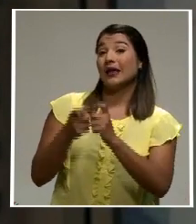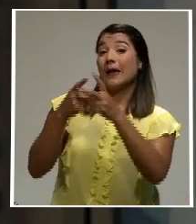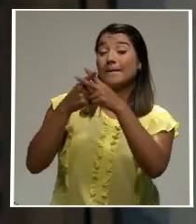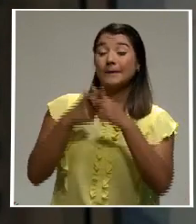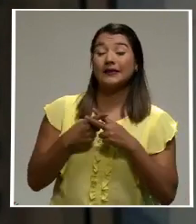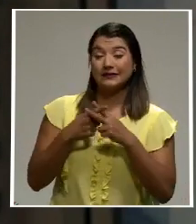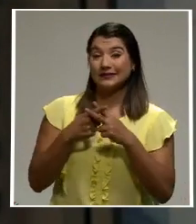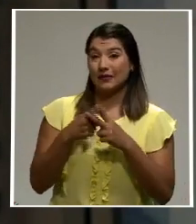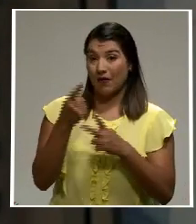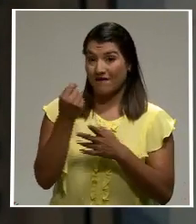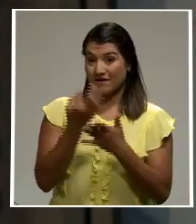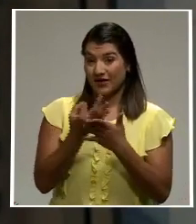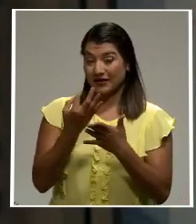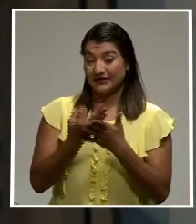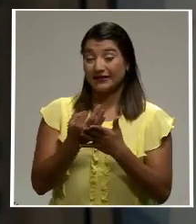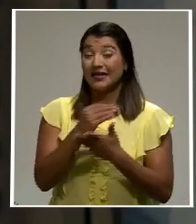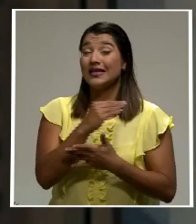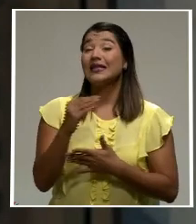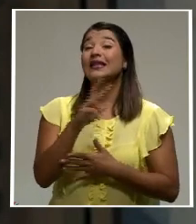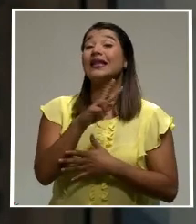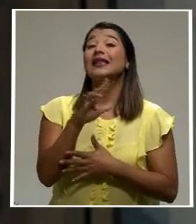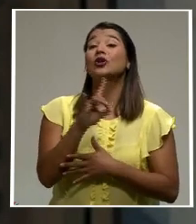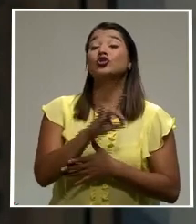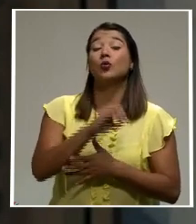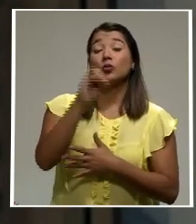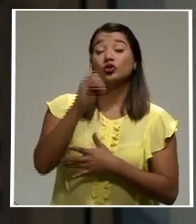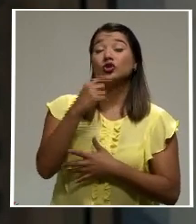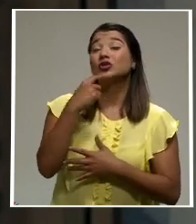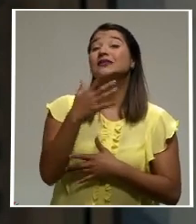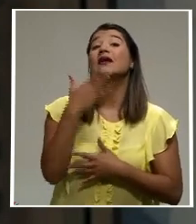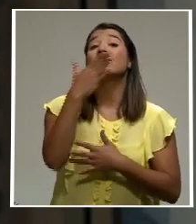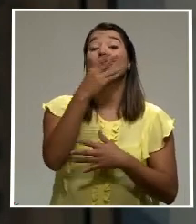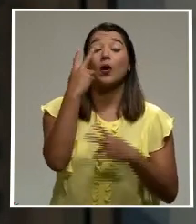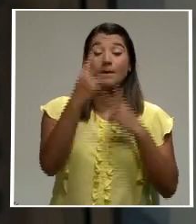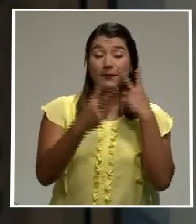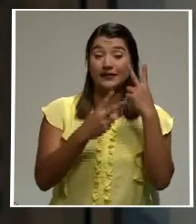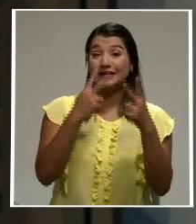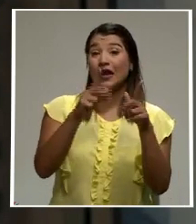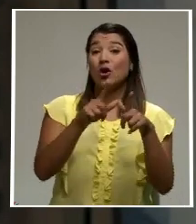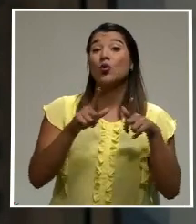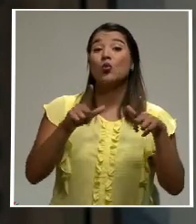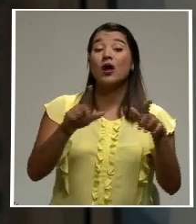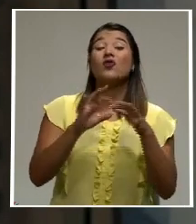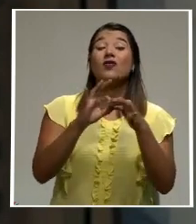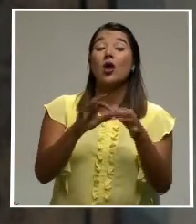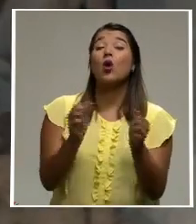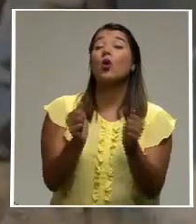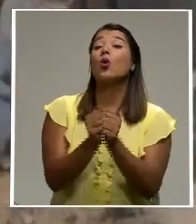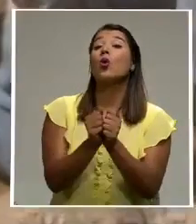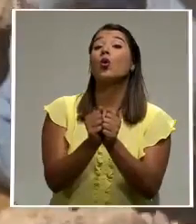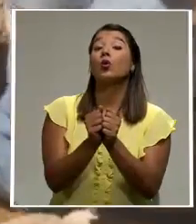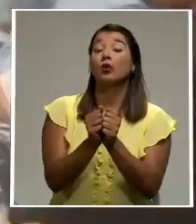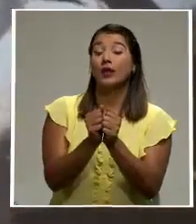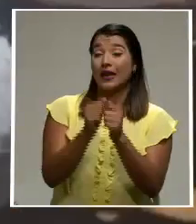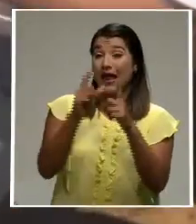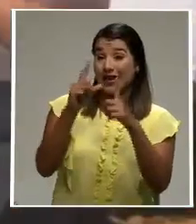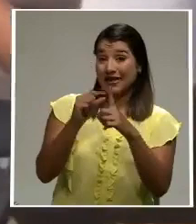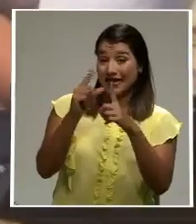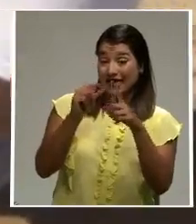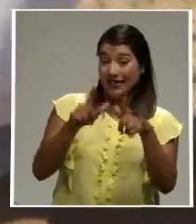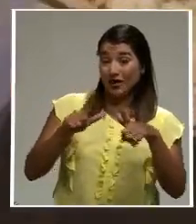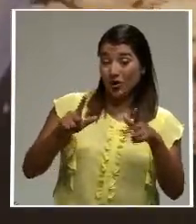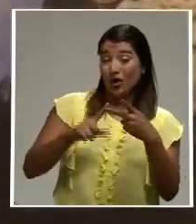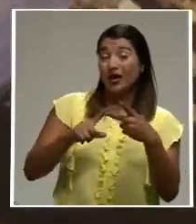financieros y un 38% beneficios relacionados con el alquiler del local y cargas sociales. Para el caso